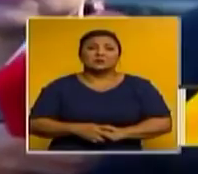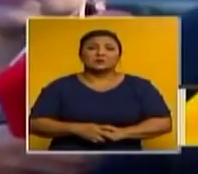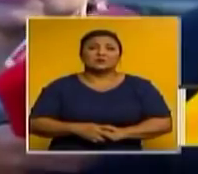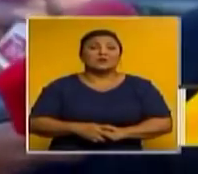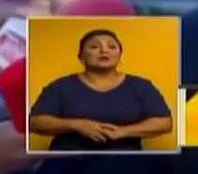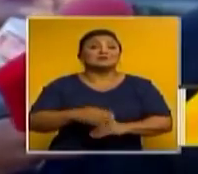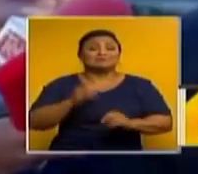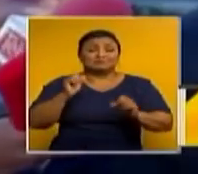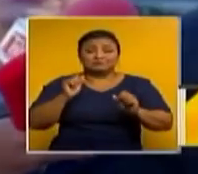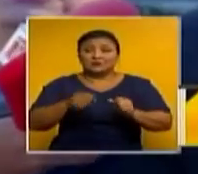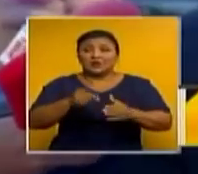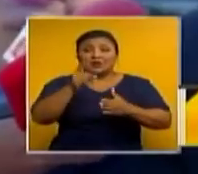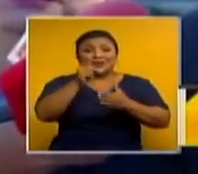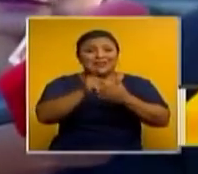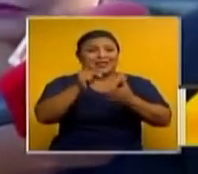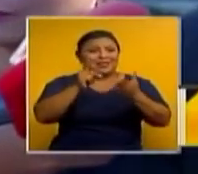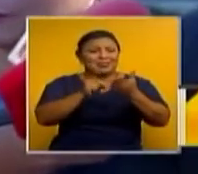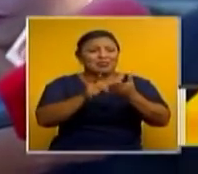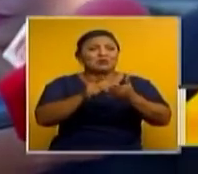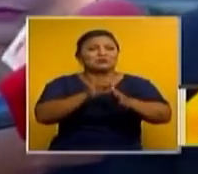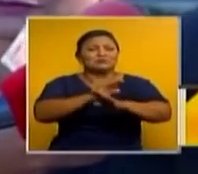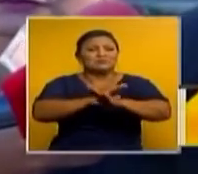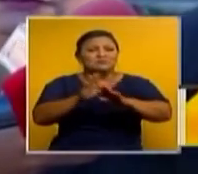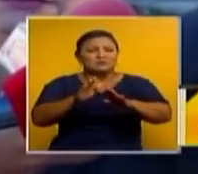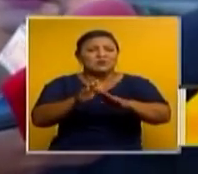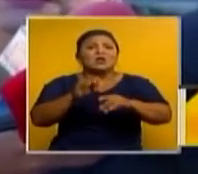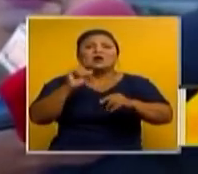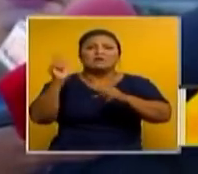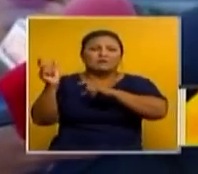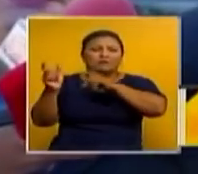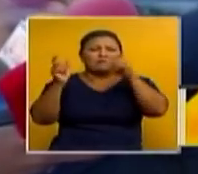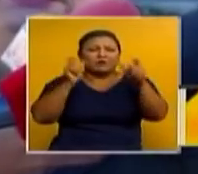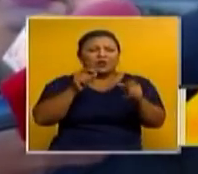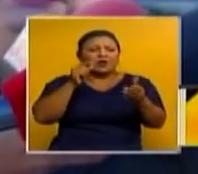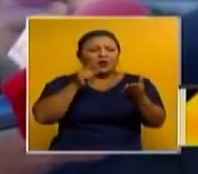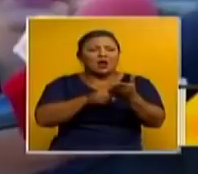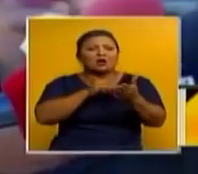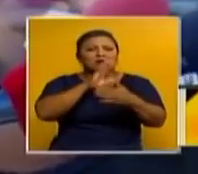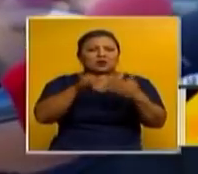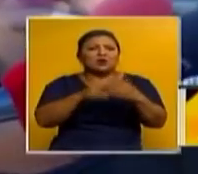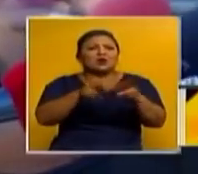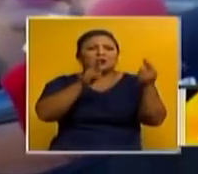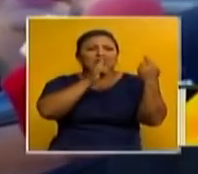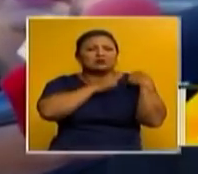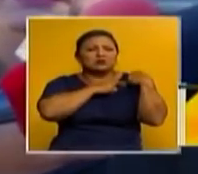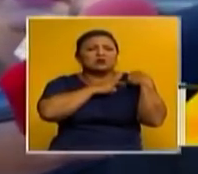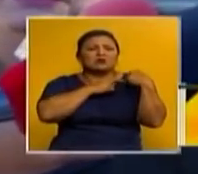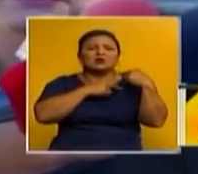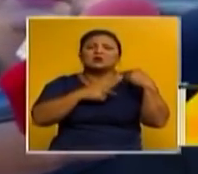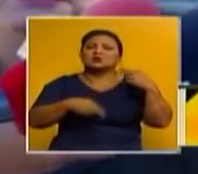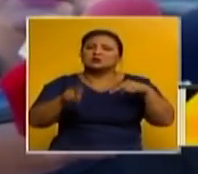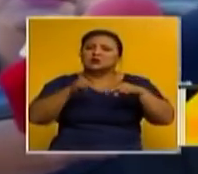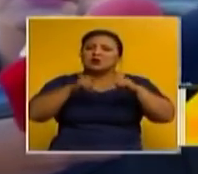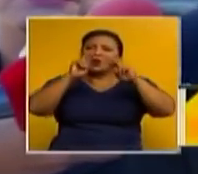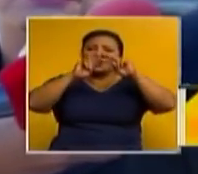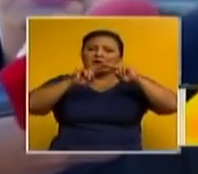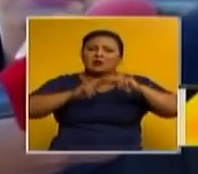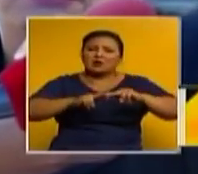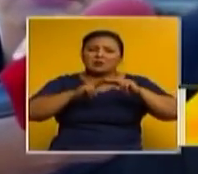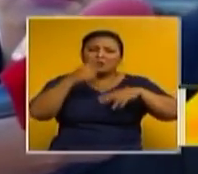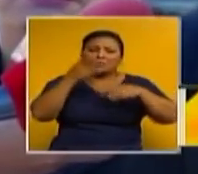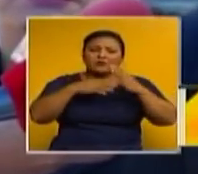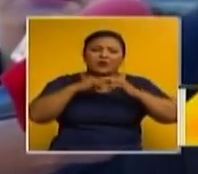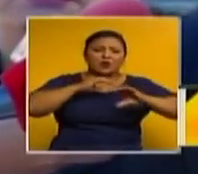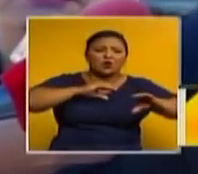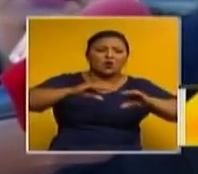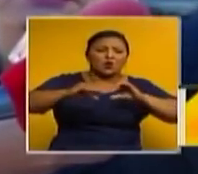Las denuncias ya están encaminadas, ya existen fiscales responsables de la investigación con quienes vamos a